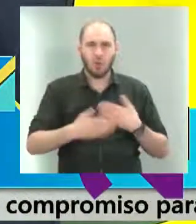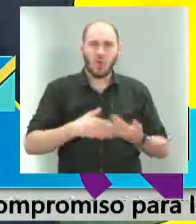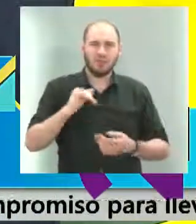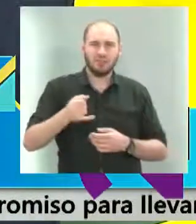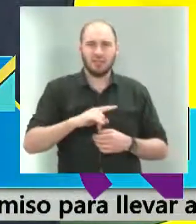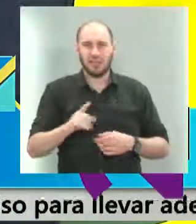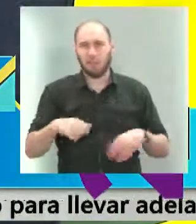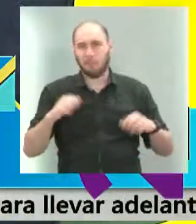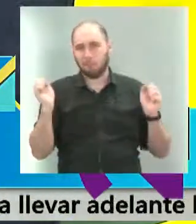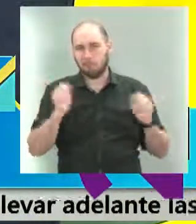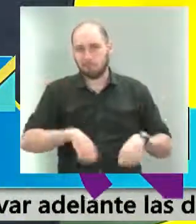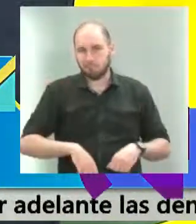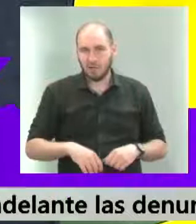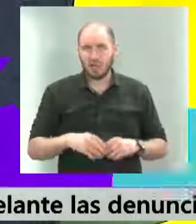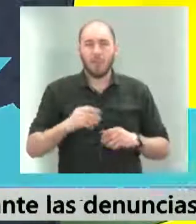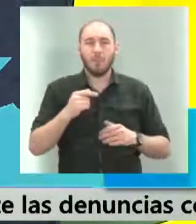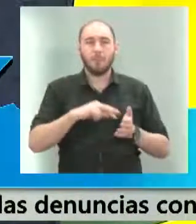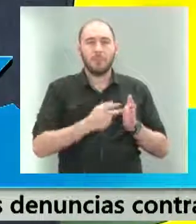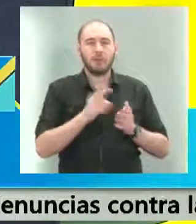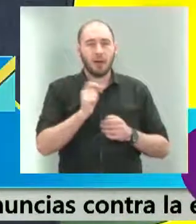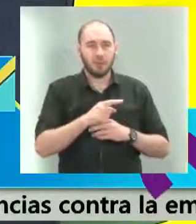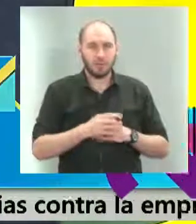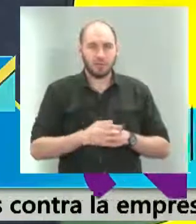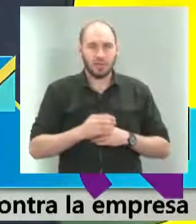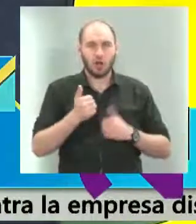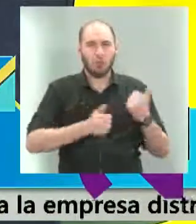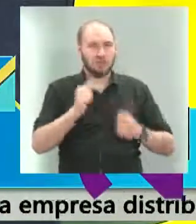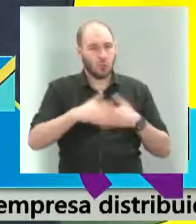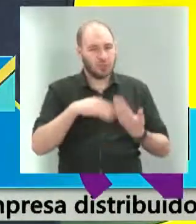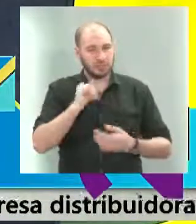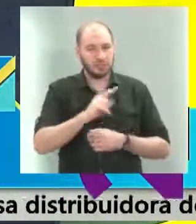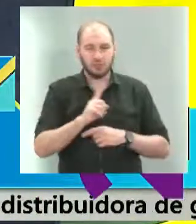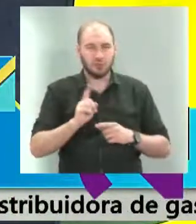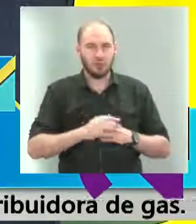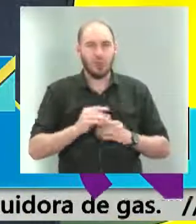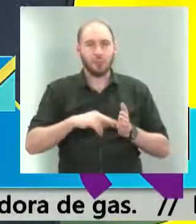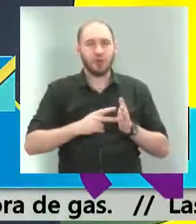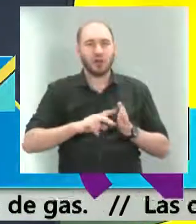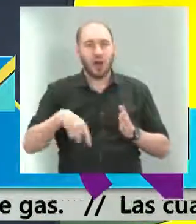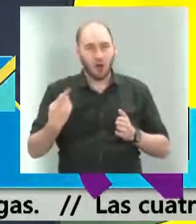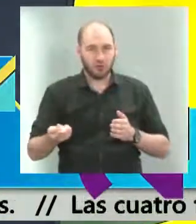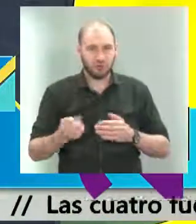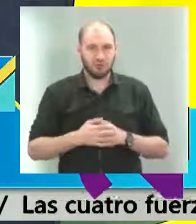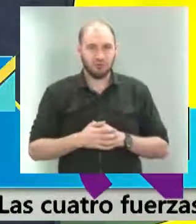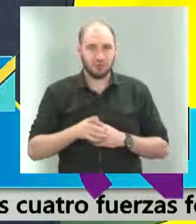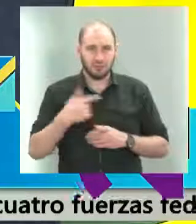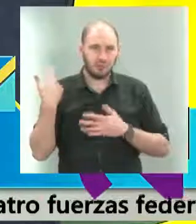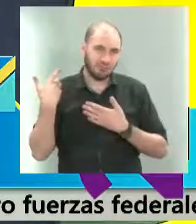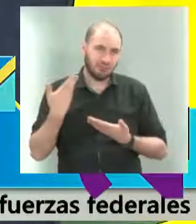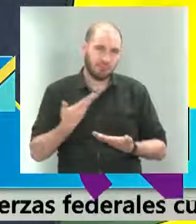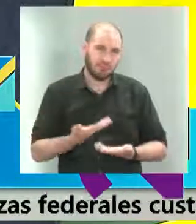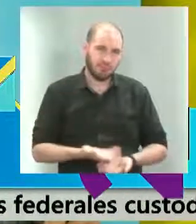juegue. El problema de fondo, creo que es lo que vos te preocupa, no es si este partido se juega, ¿no? Uh-huh. Hay otros problemas que ya venimos